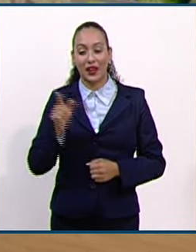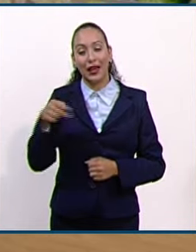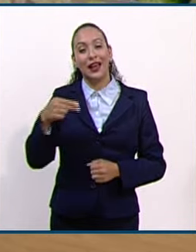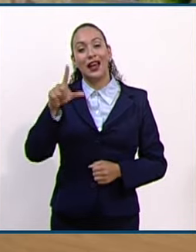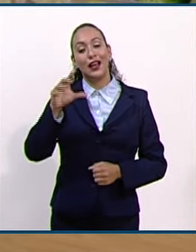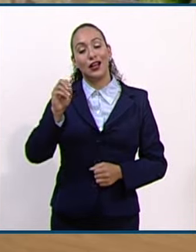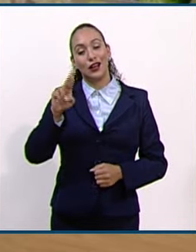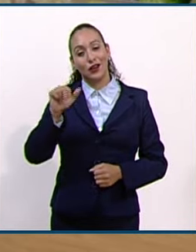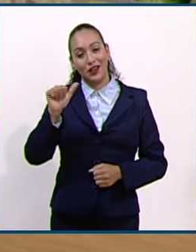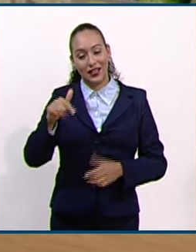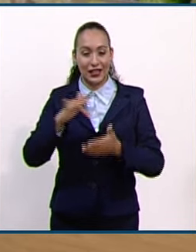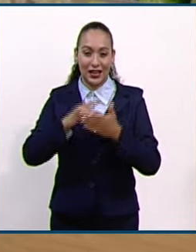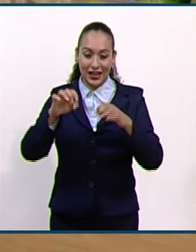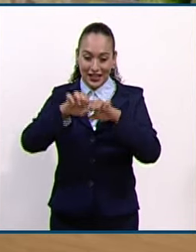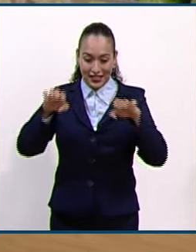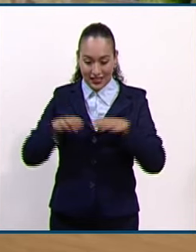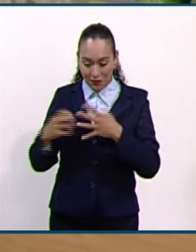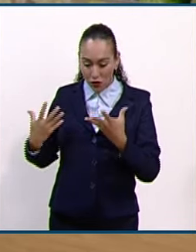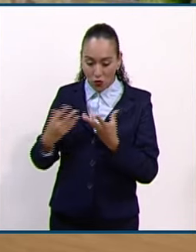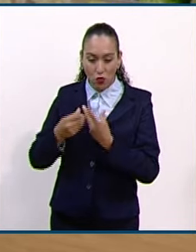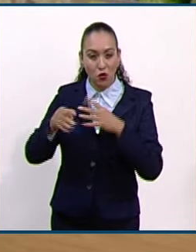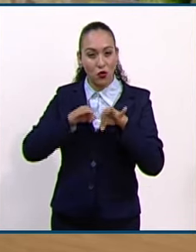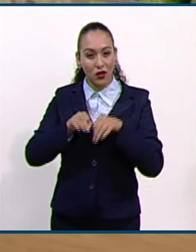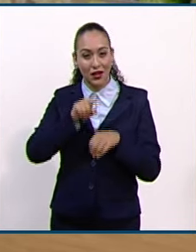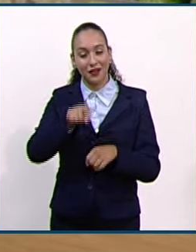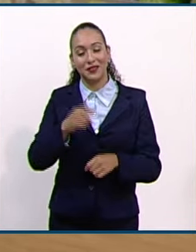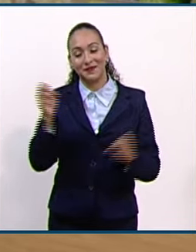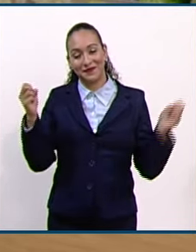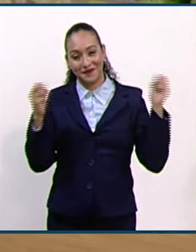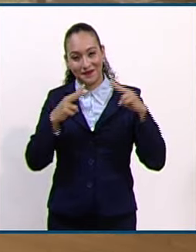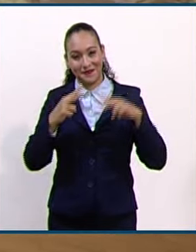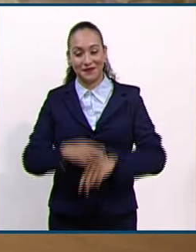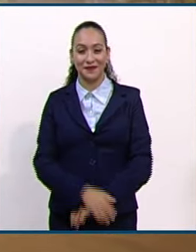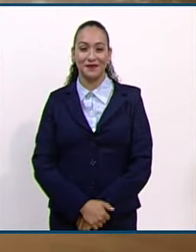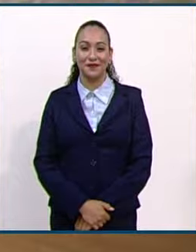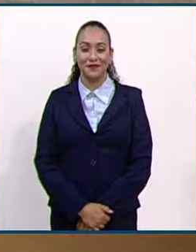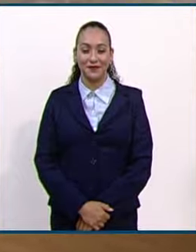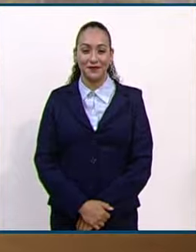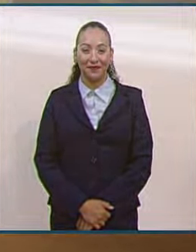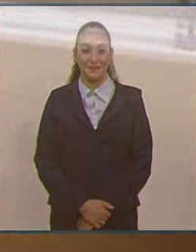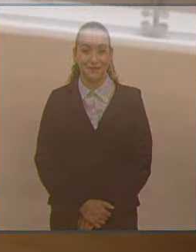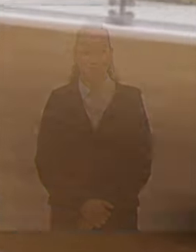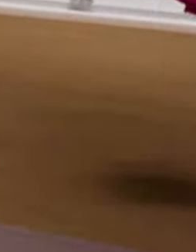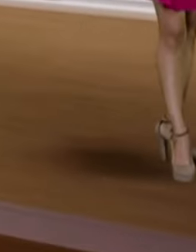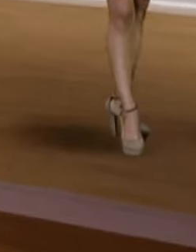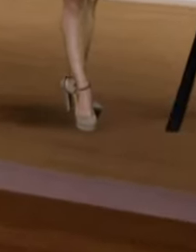Cabrera, en nombre de todo este equipo, agradecemos su atención. Hasta pronto.